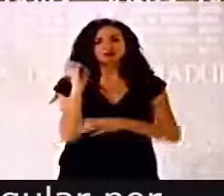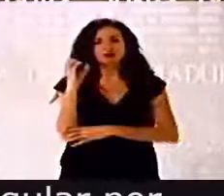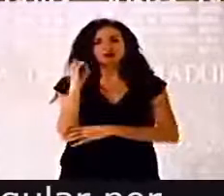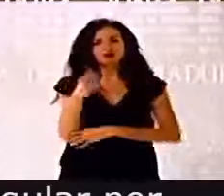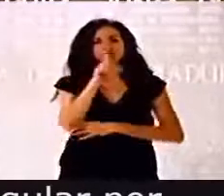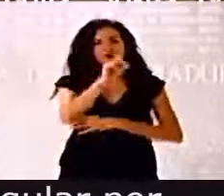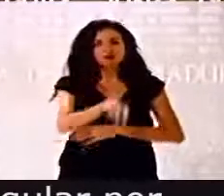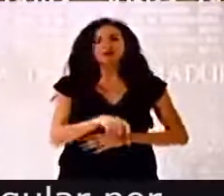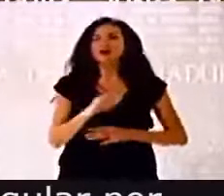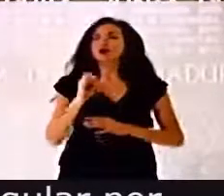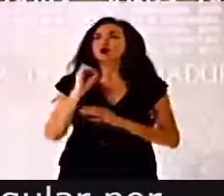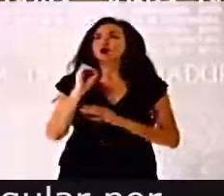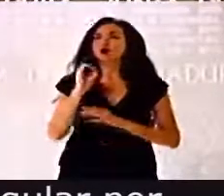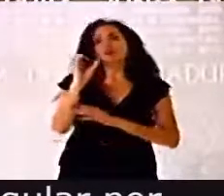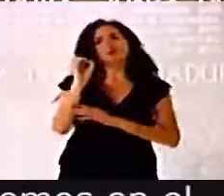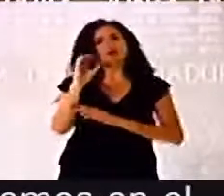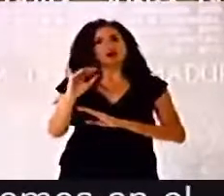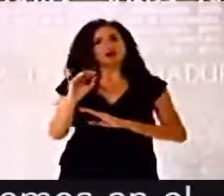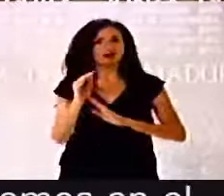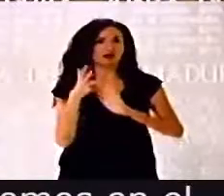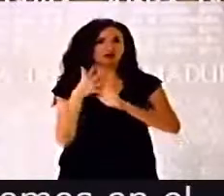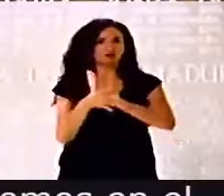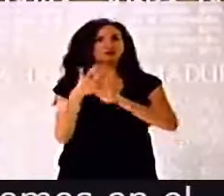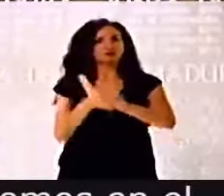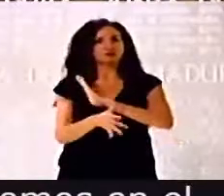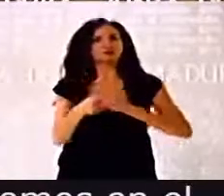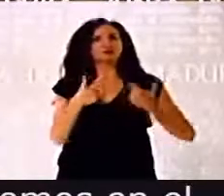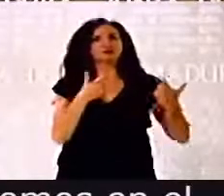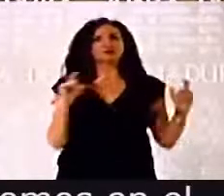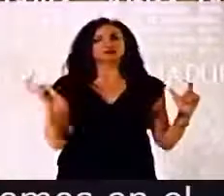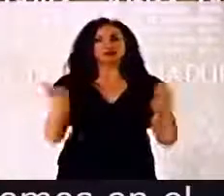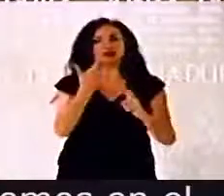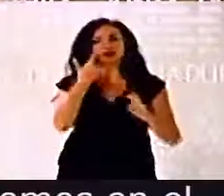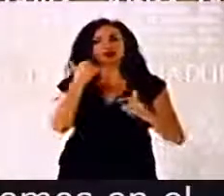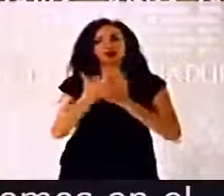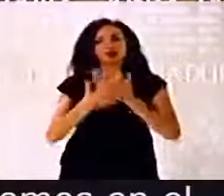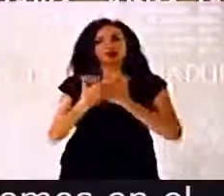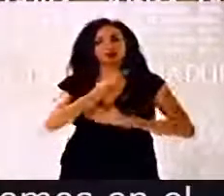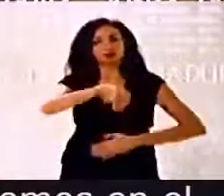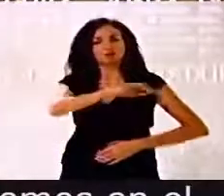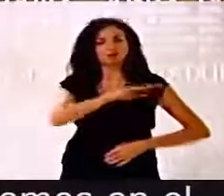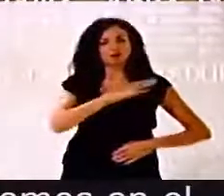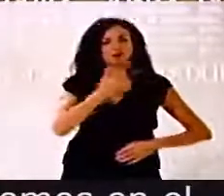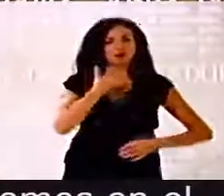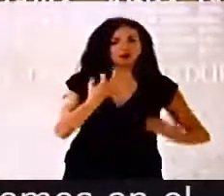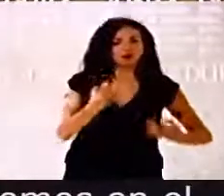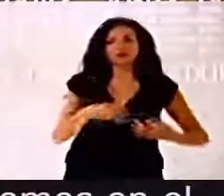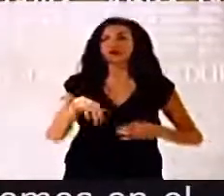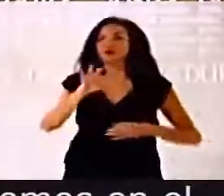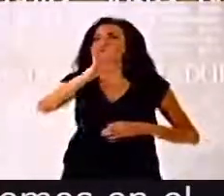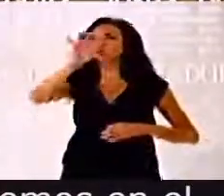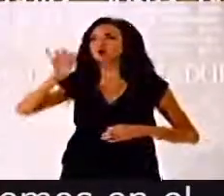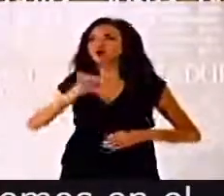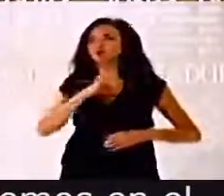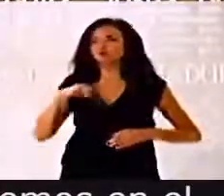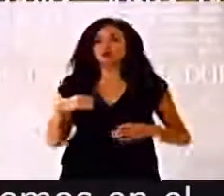la conferencia sectorial atendiendo a qué dice el Gobierno de España, qué dice el conjunto de comunidades autónomas, y Extremadura siempre en una